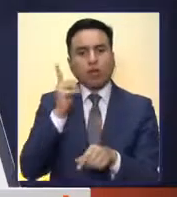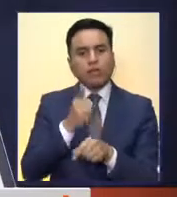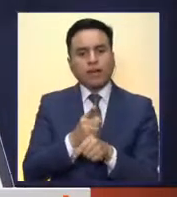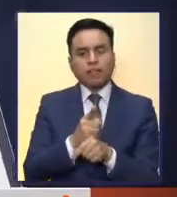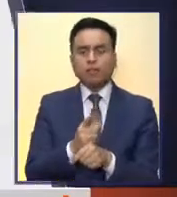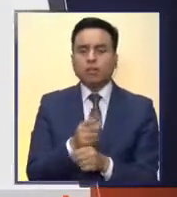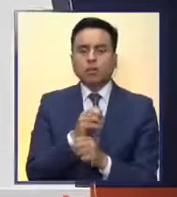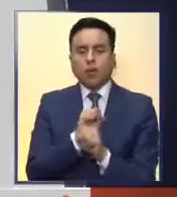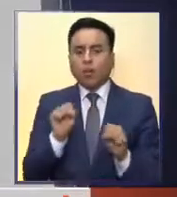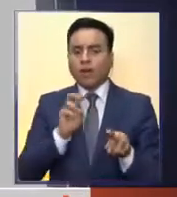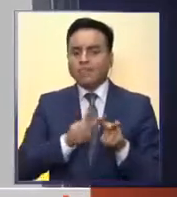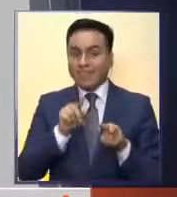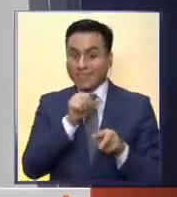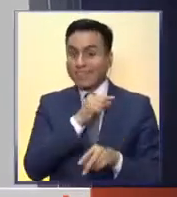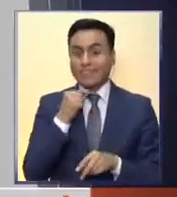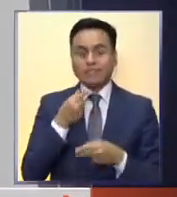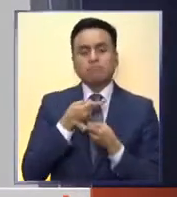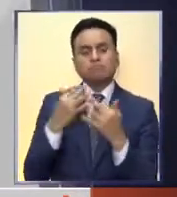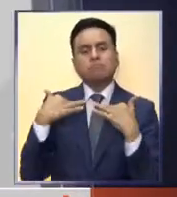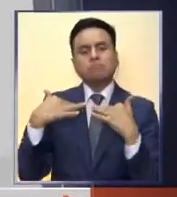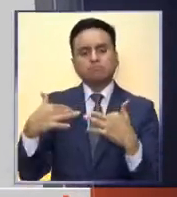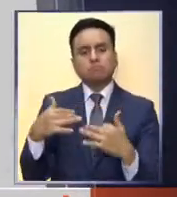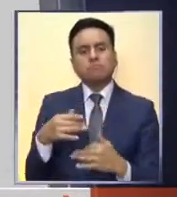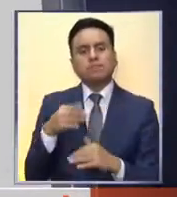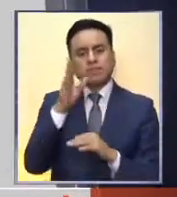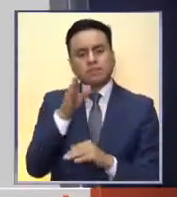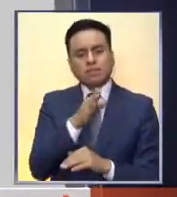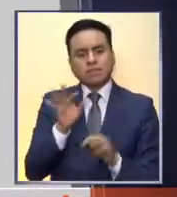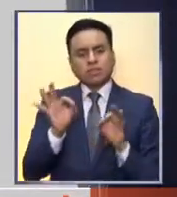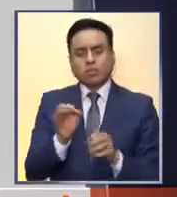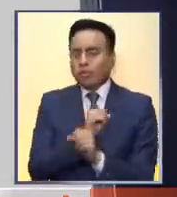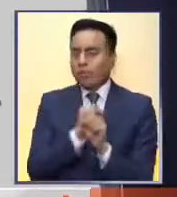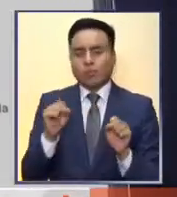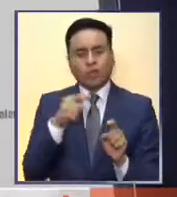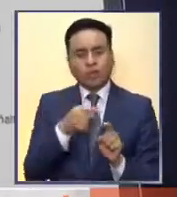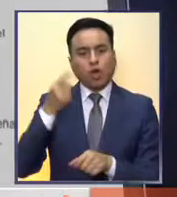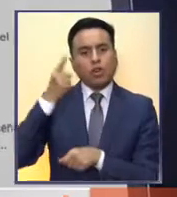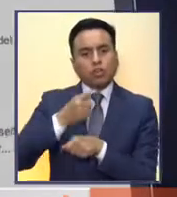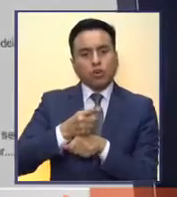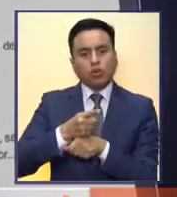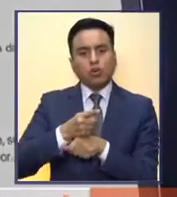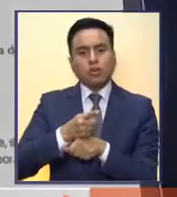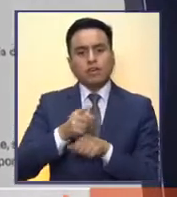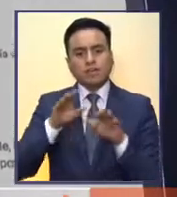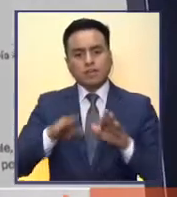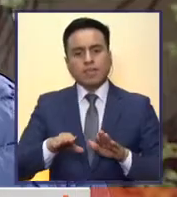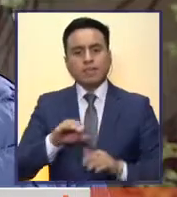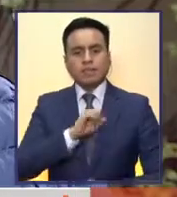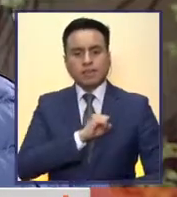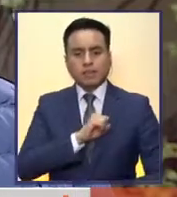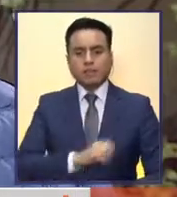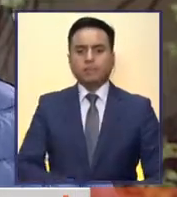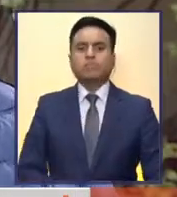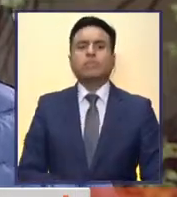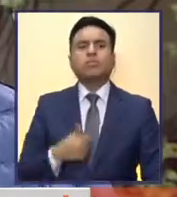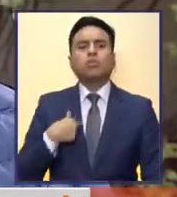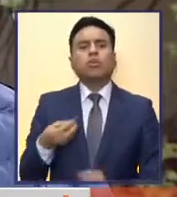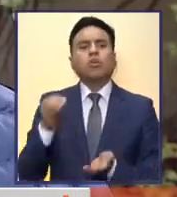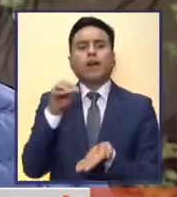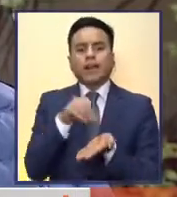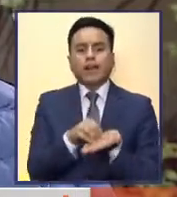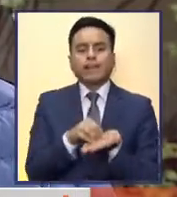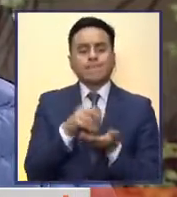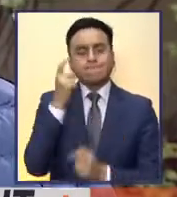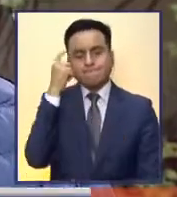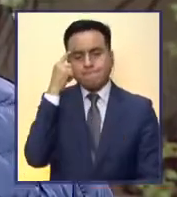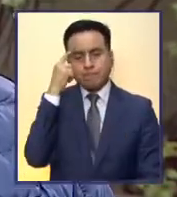puede realizar actos públicos propios del ministerio sacerdotal y se le ordenó residir en Santiago. Yo agregaría